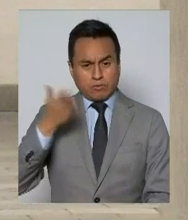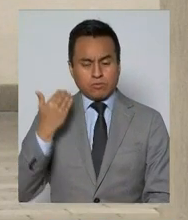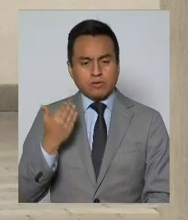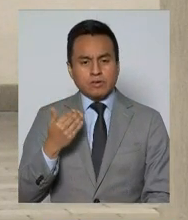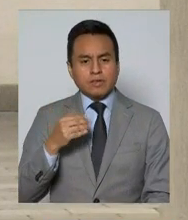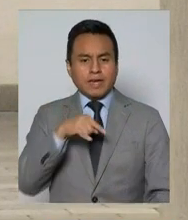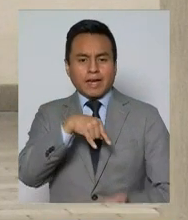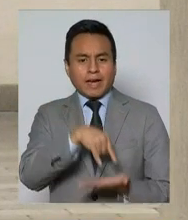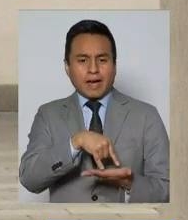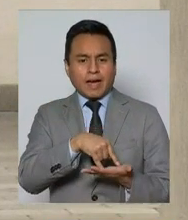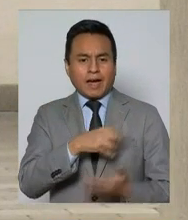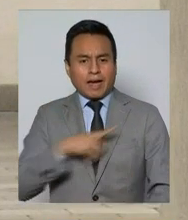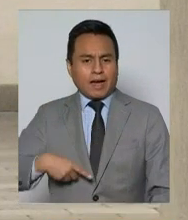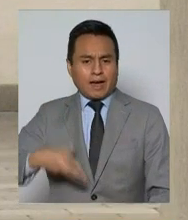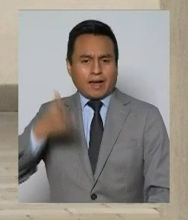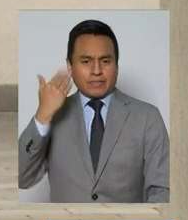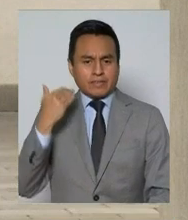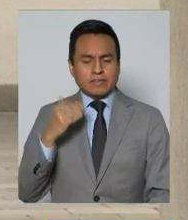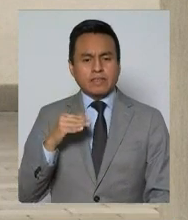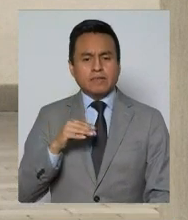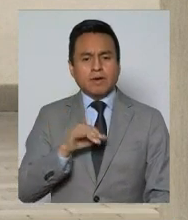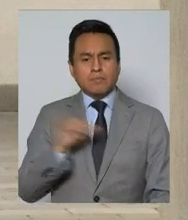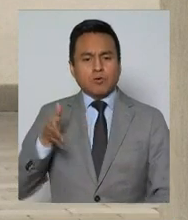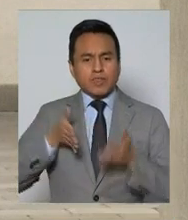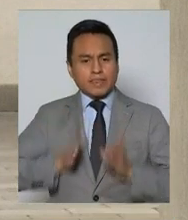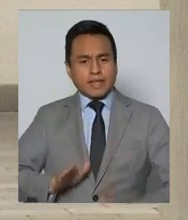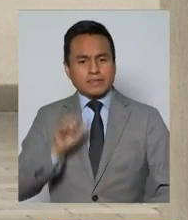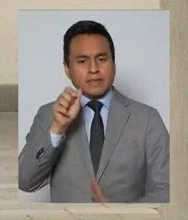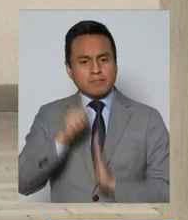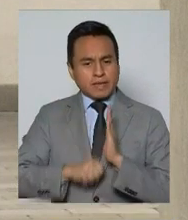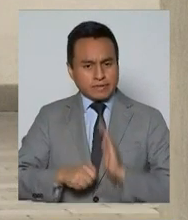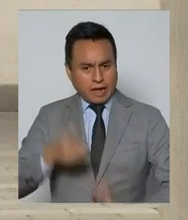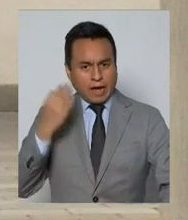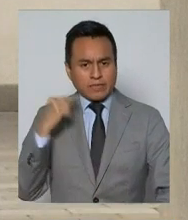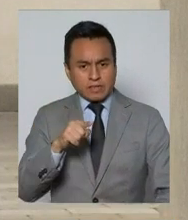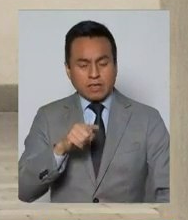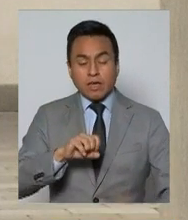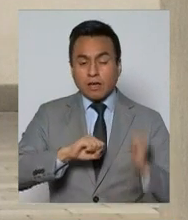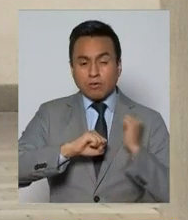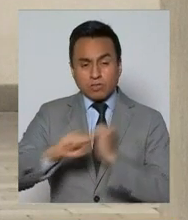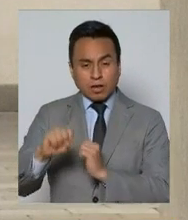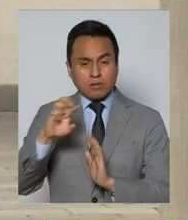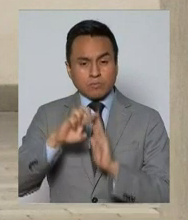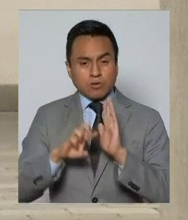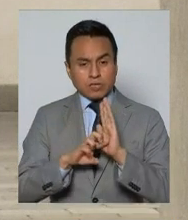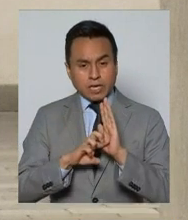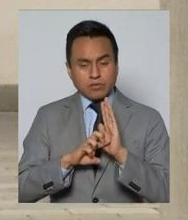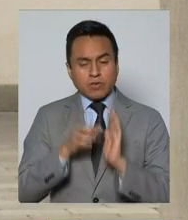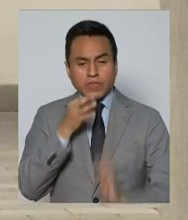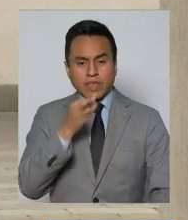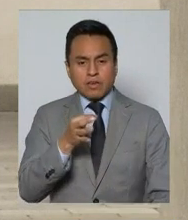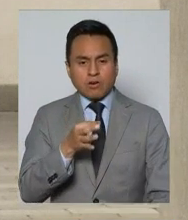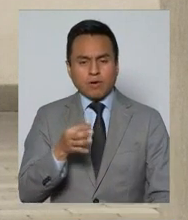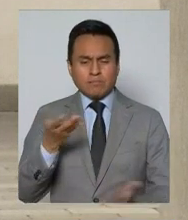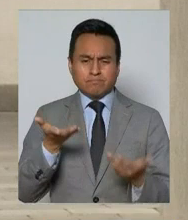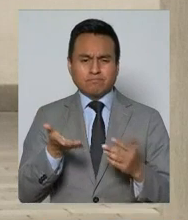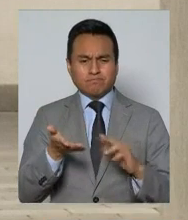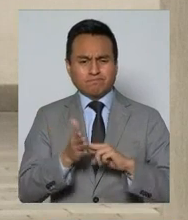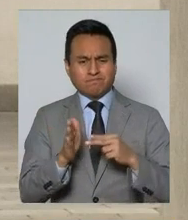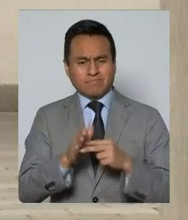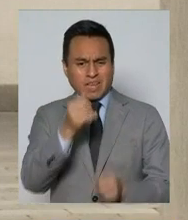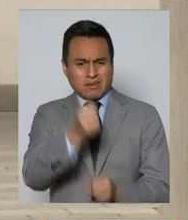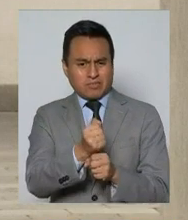era parlamentaria con respecto al postnatal de 6 meses. Usted fue contraria a este proyecto, dijo que era una guillotina